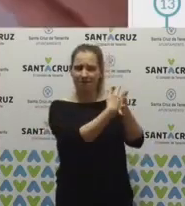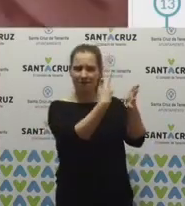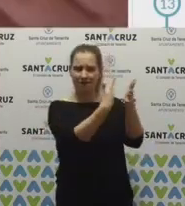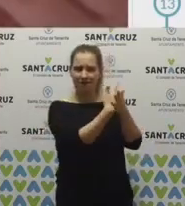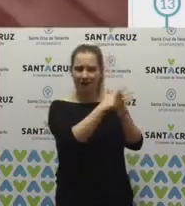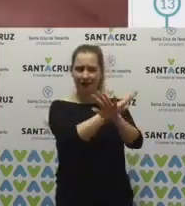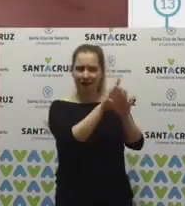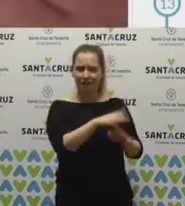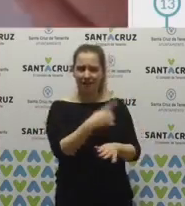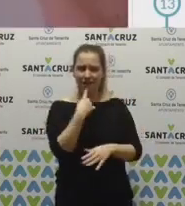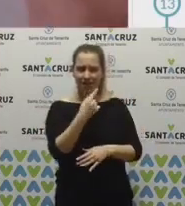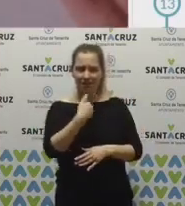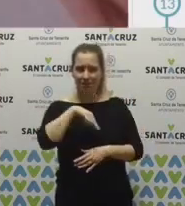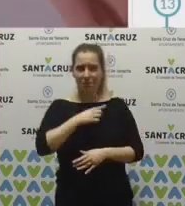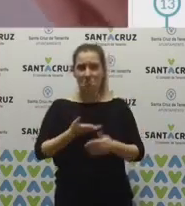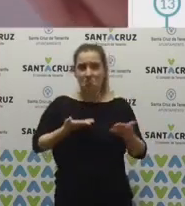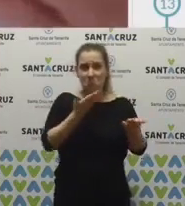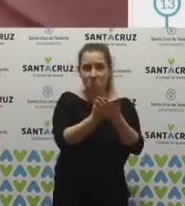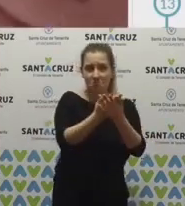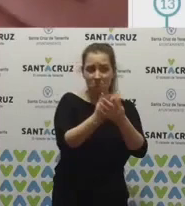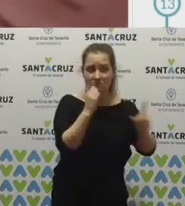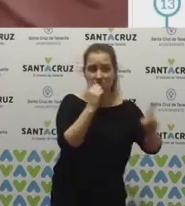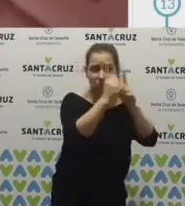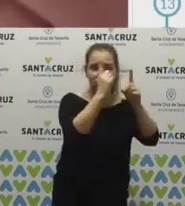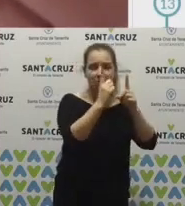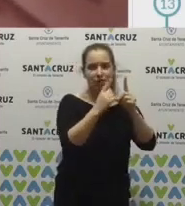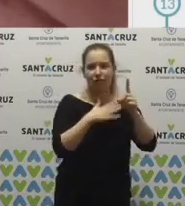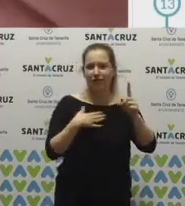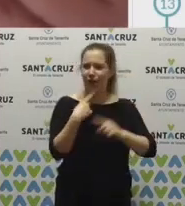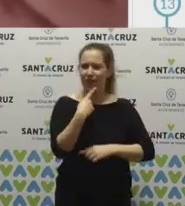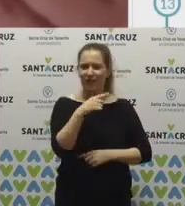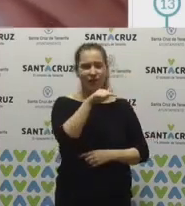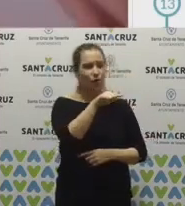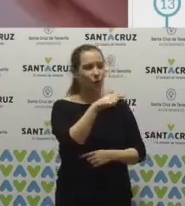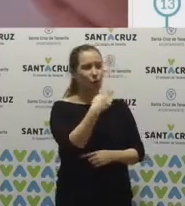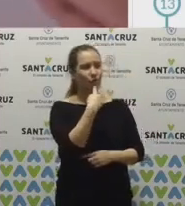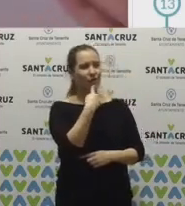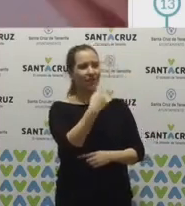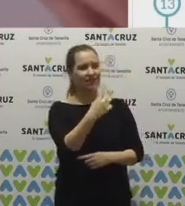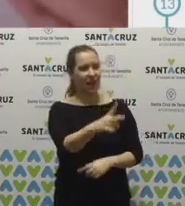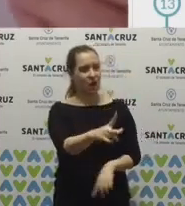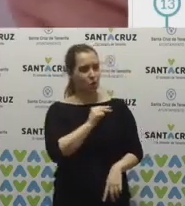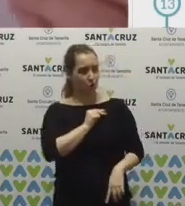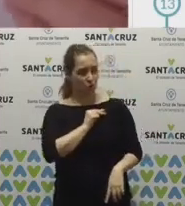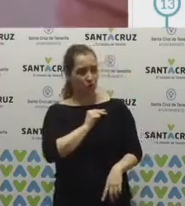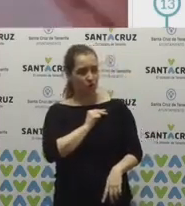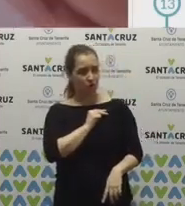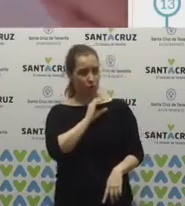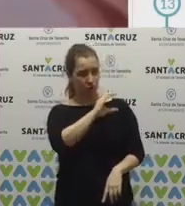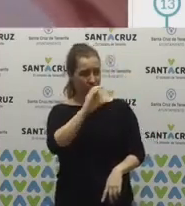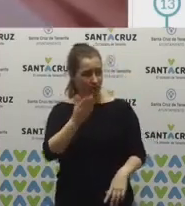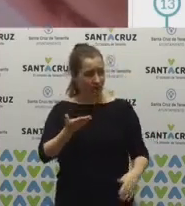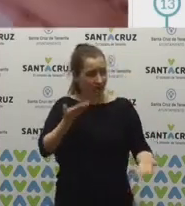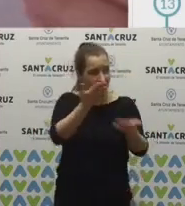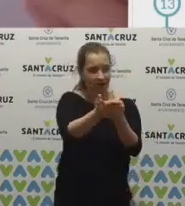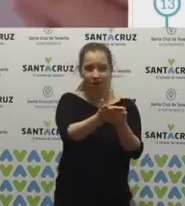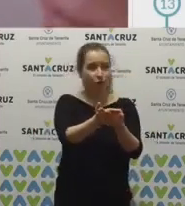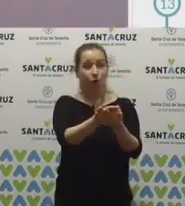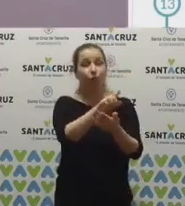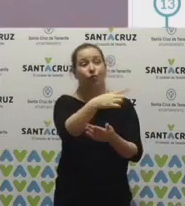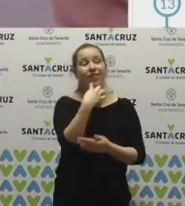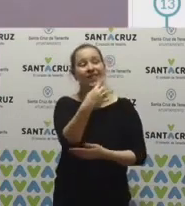que no a la moción y lo que lo que le quiero decir es que usted no está diciendo no a la moción de coalición canarias está aquí está diciendo no